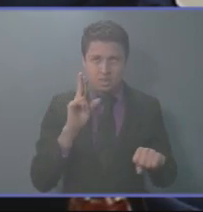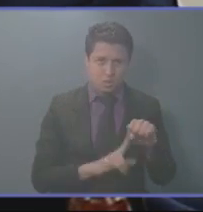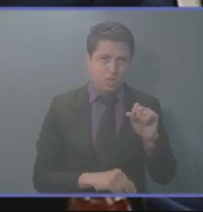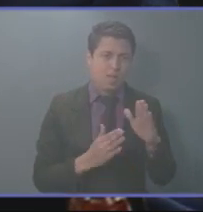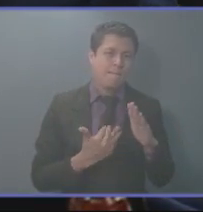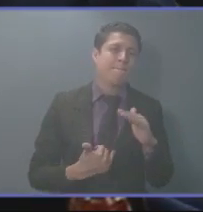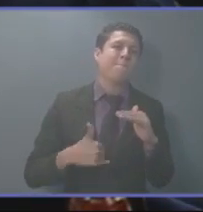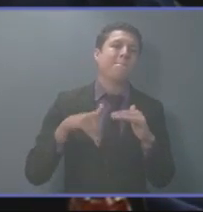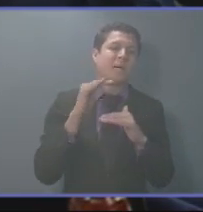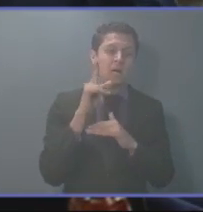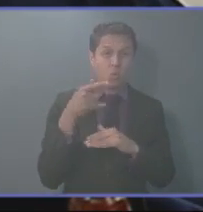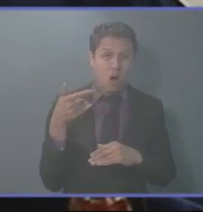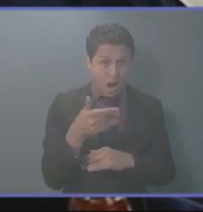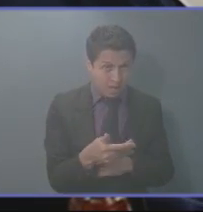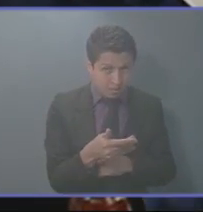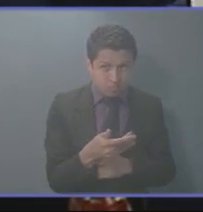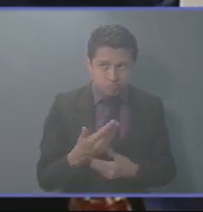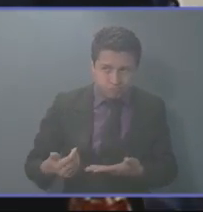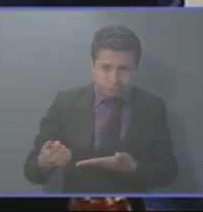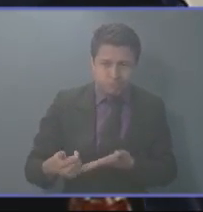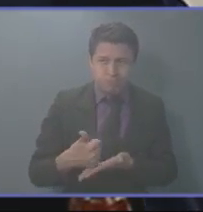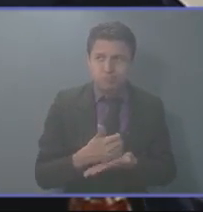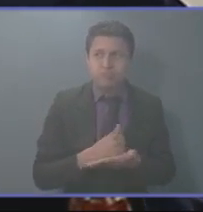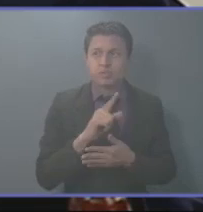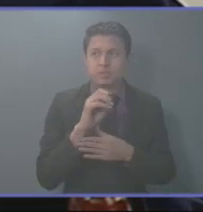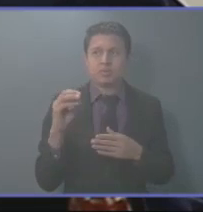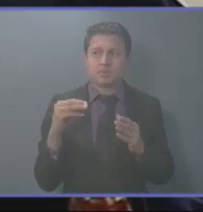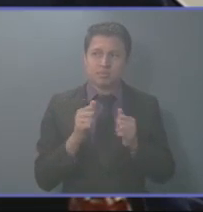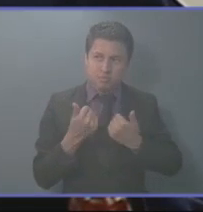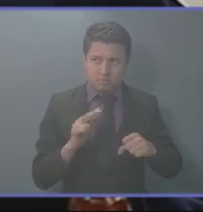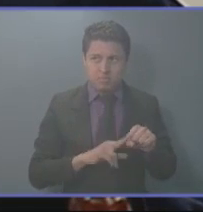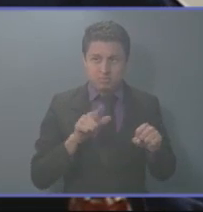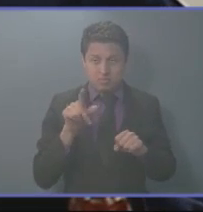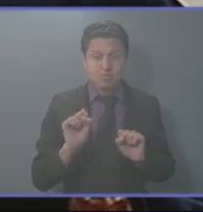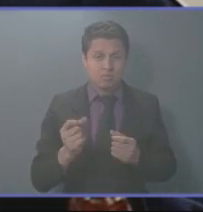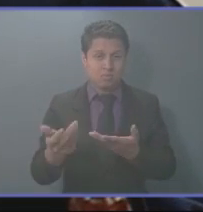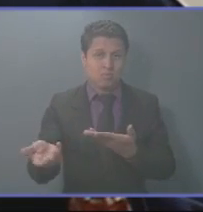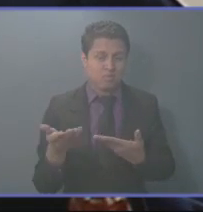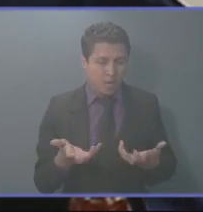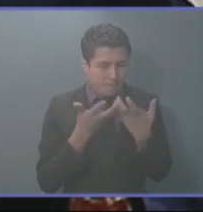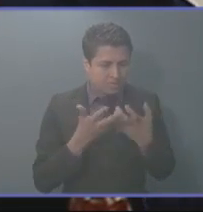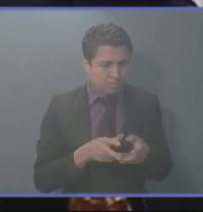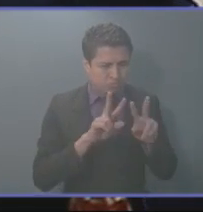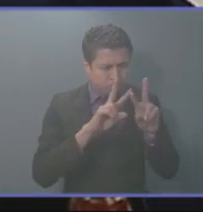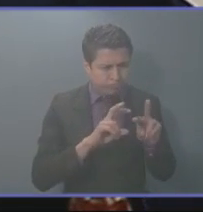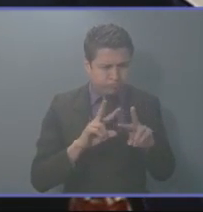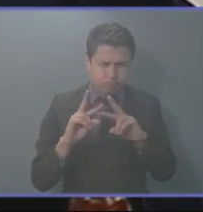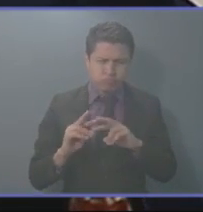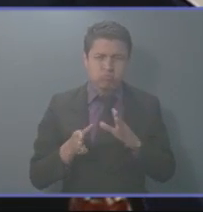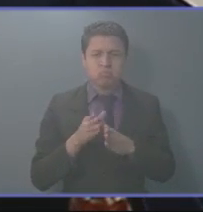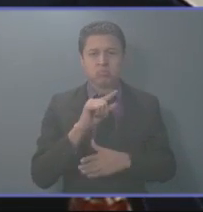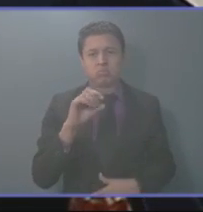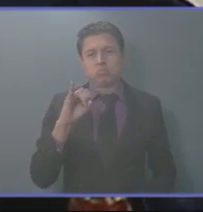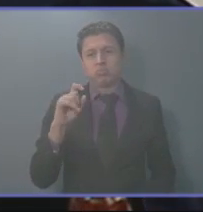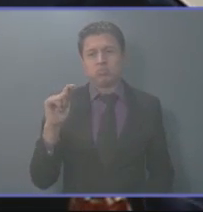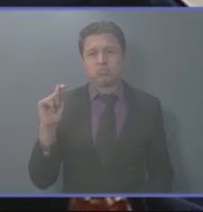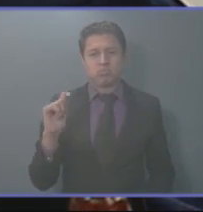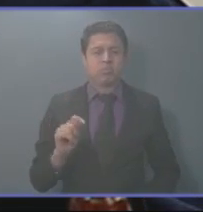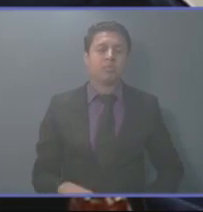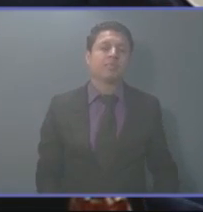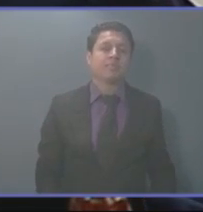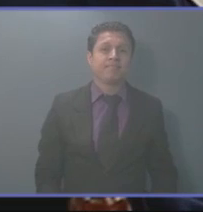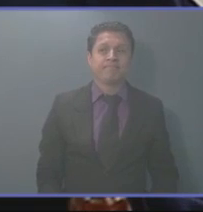al año. Para eso sí sirvió el estudio de la OIT, para aumentar las